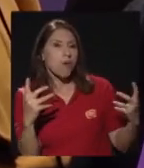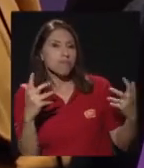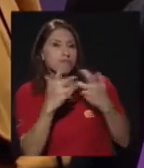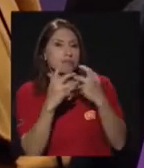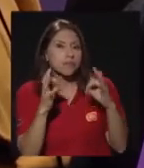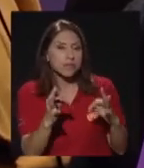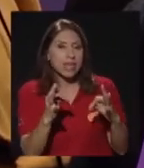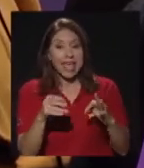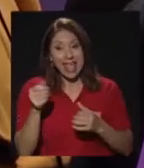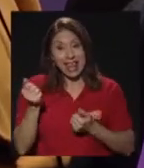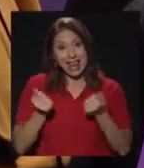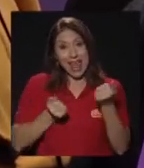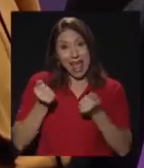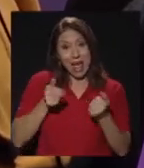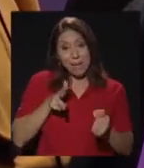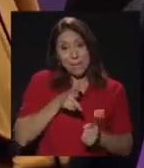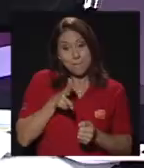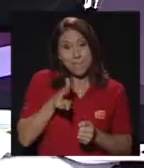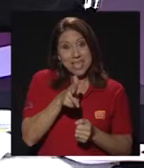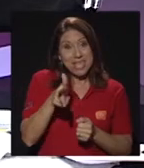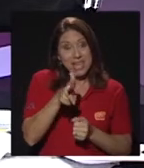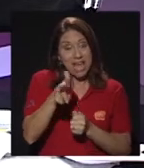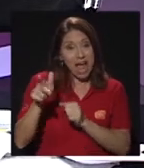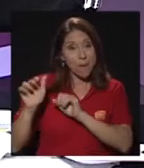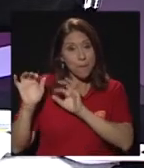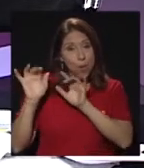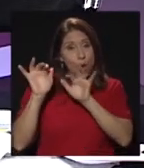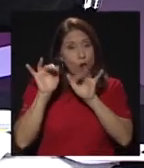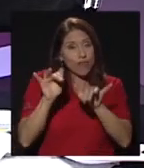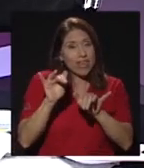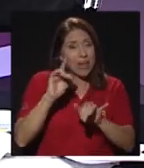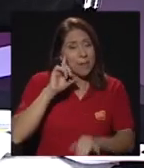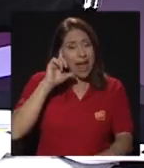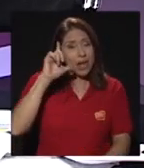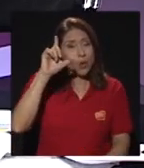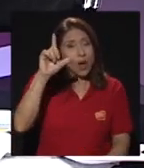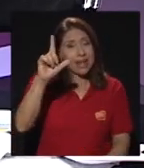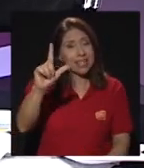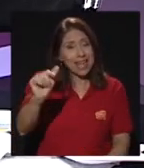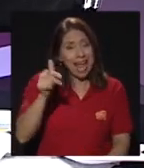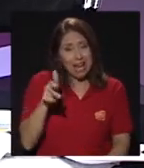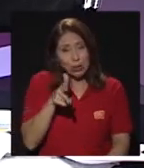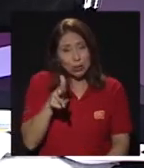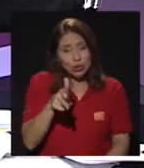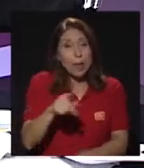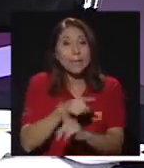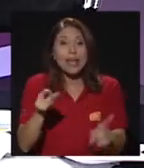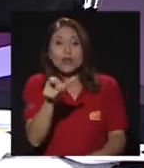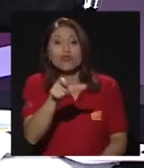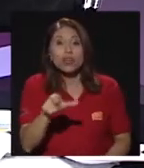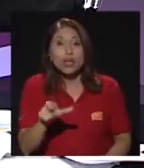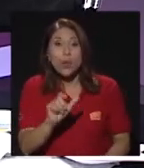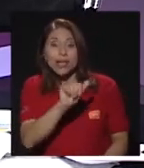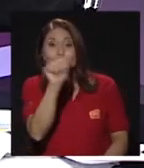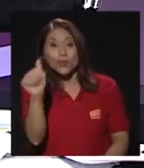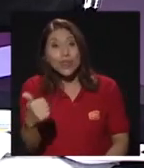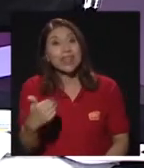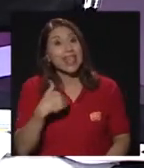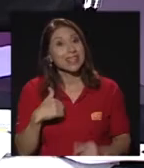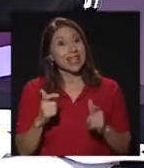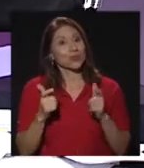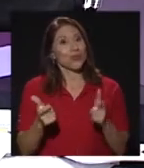la Migra Móvil va a lugares lejanos. Entonces, pero Río Azul cuenta con esa suerte, ¿verdad?, con esa dicha, como